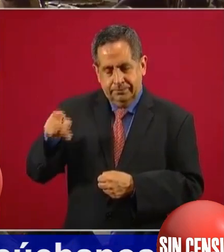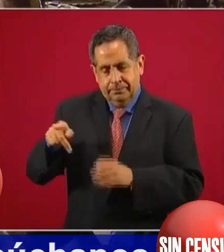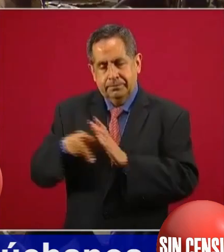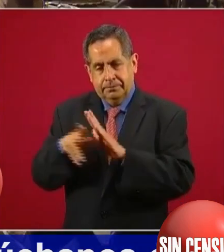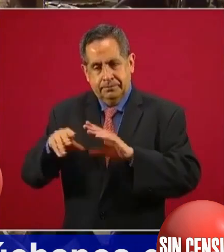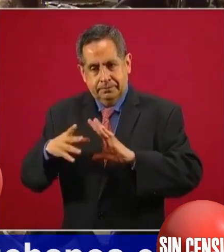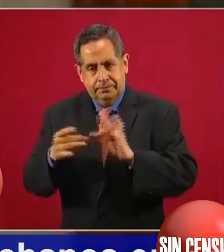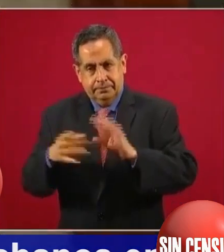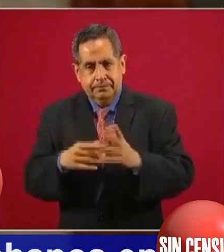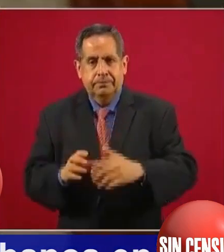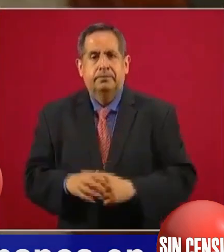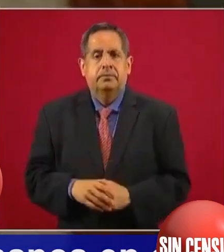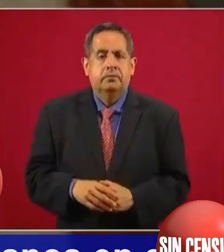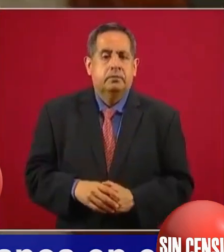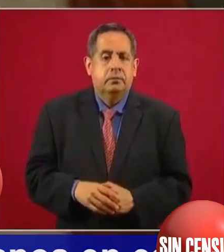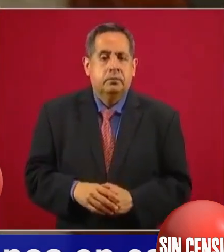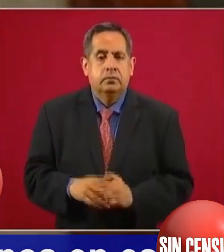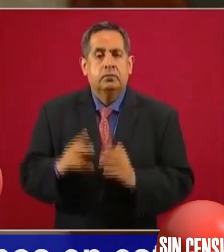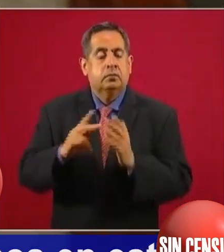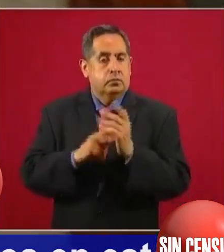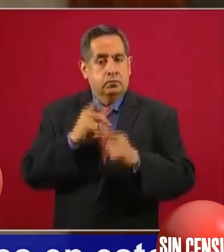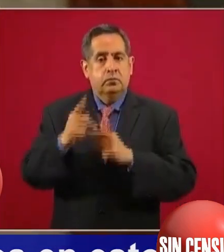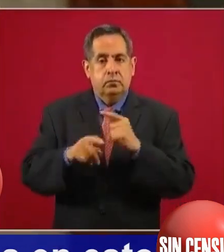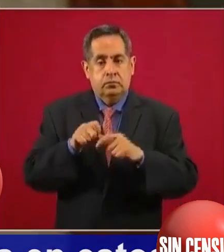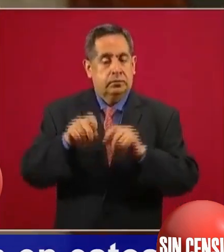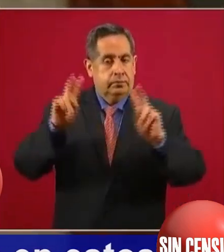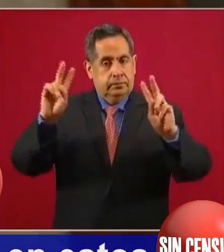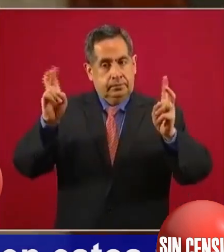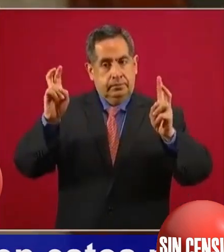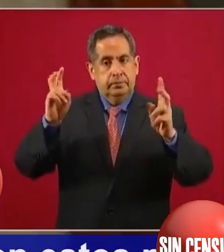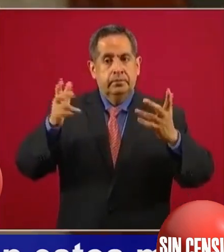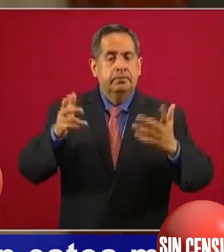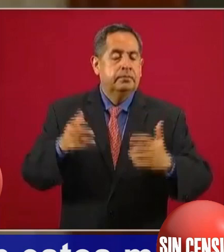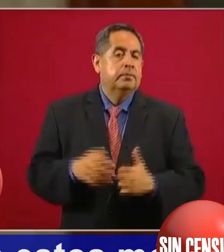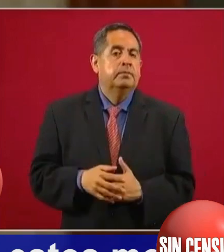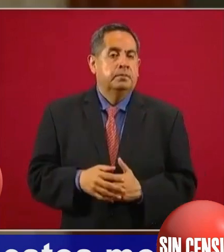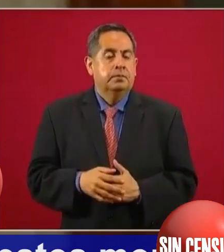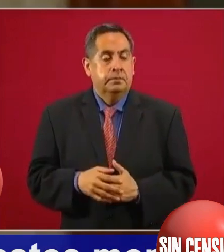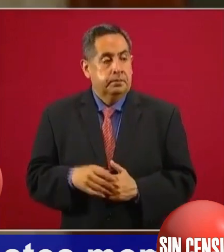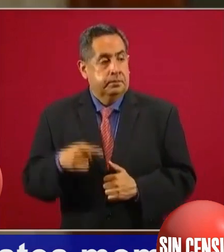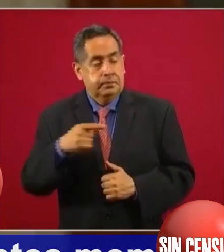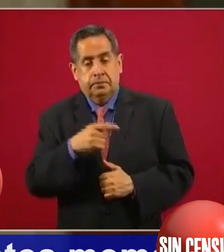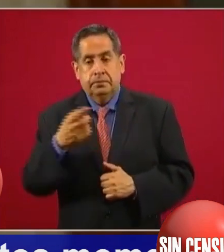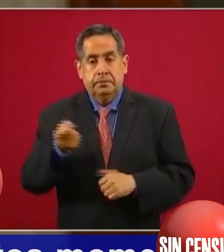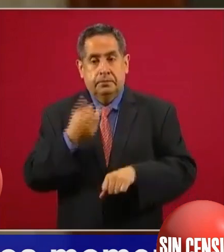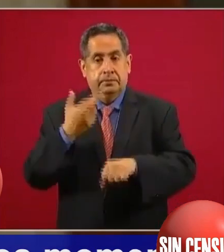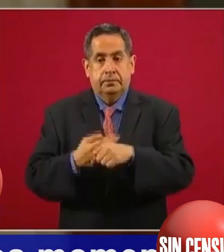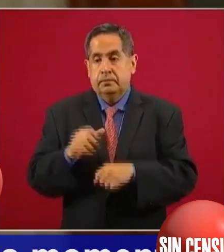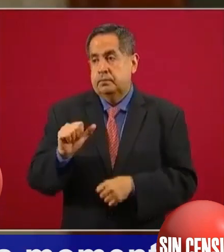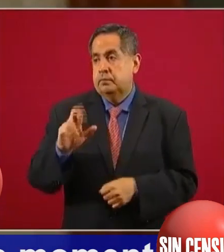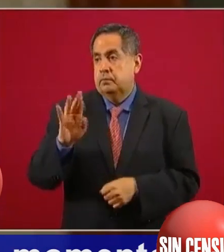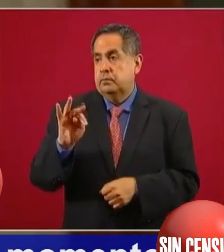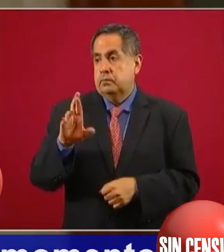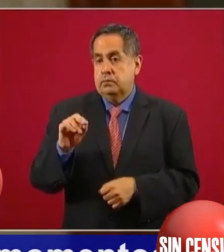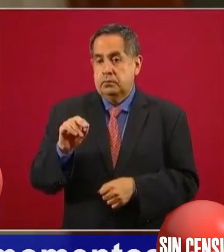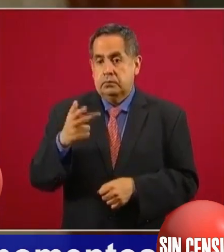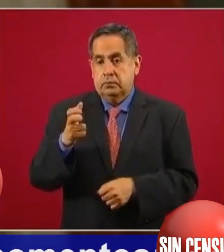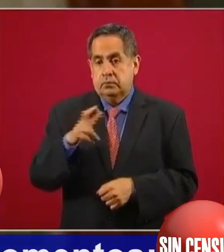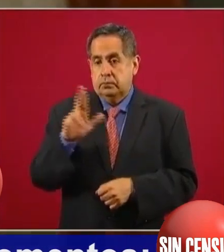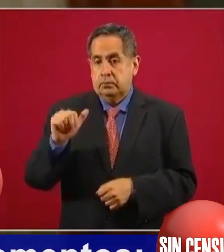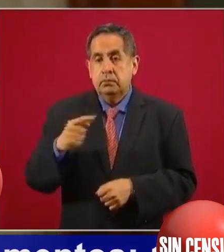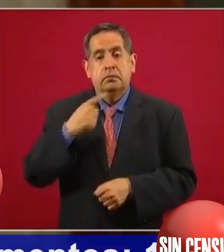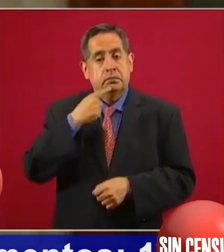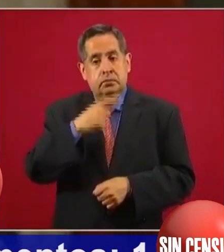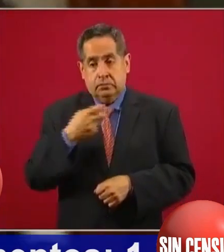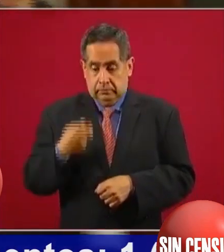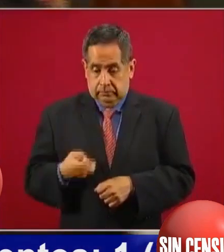Tijuana. Presidente, volviendo un poco a este tema de lo que comentaba el secretario Arturo Herrera, pues él dijo que este año